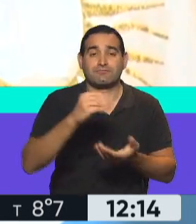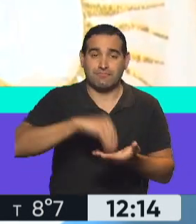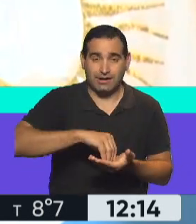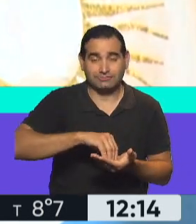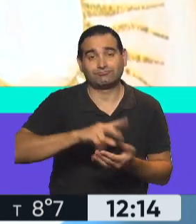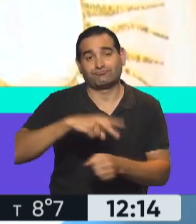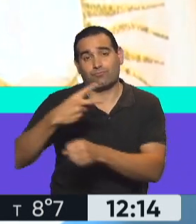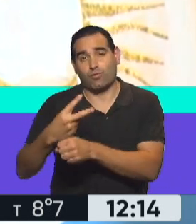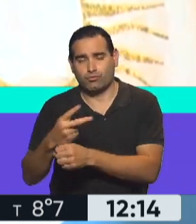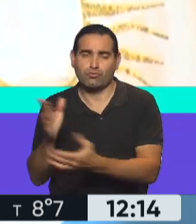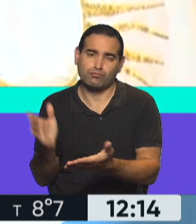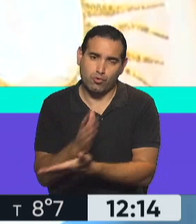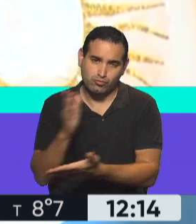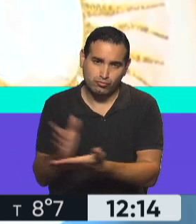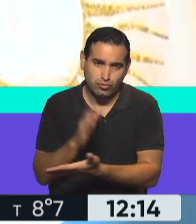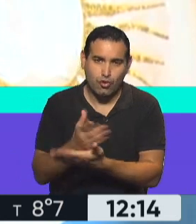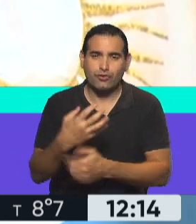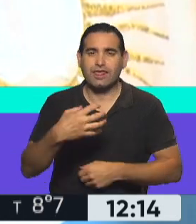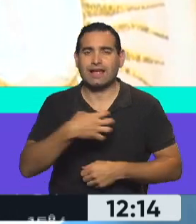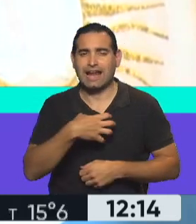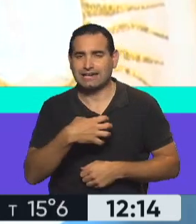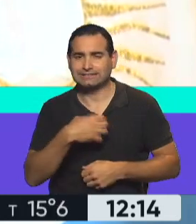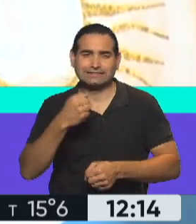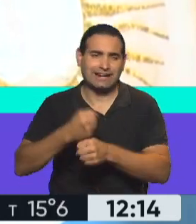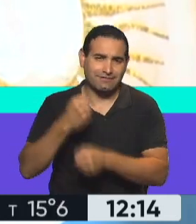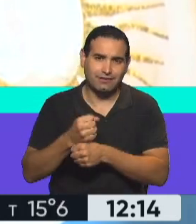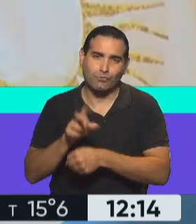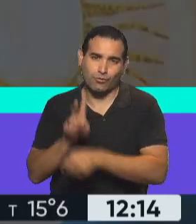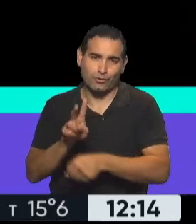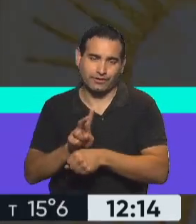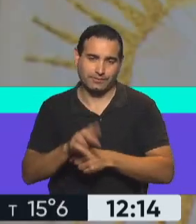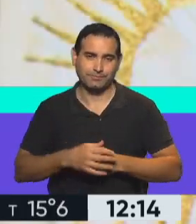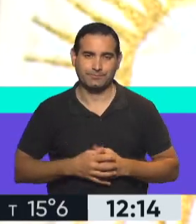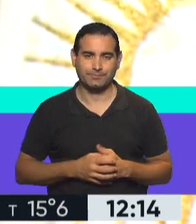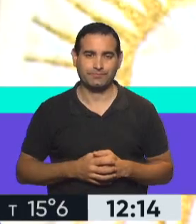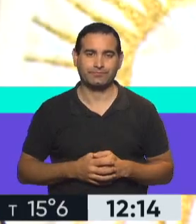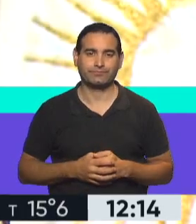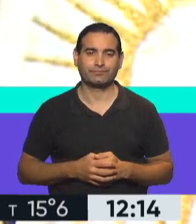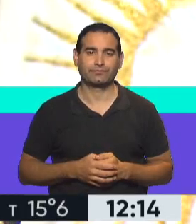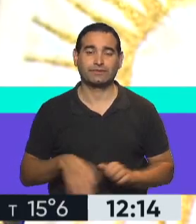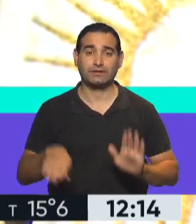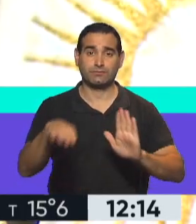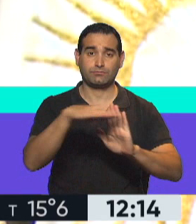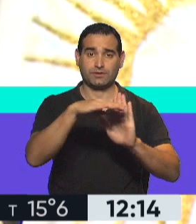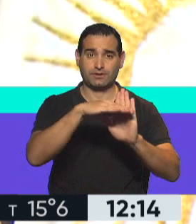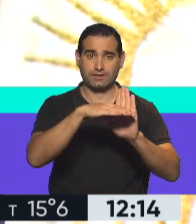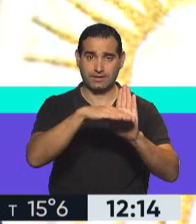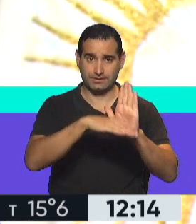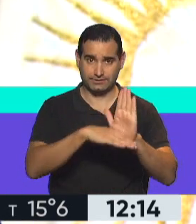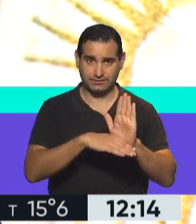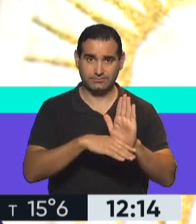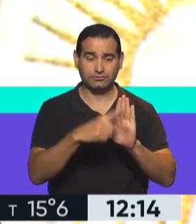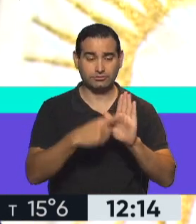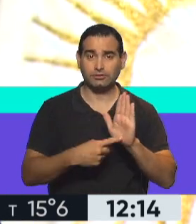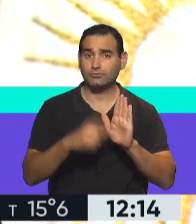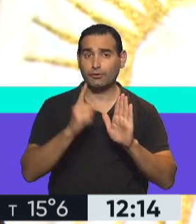la producción, las clases, el trabajo de nuestra gente. Las medidas que se implementan en este momento tienen